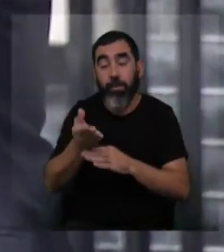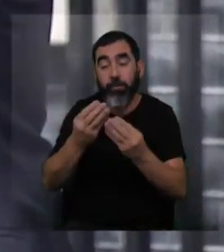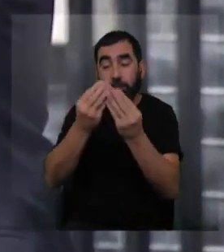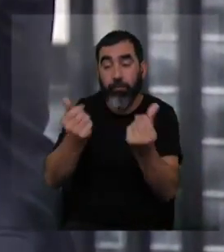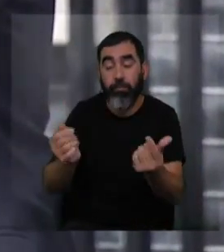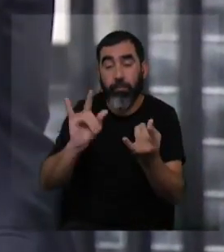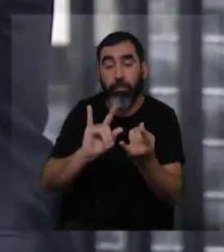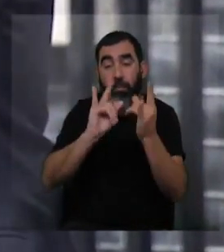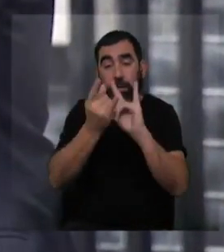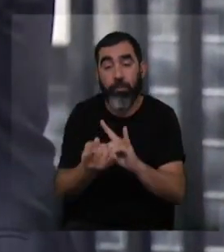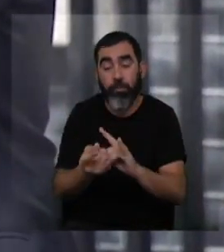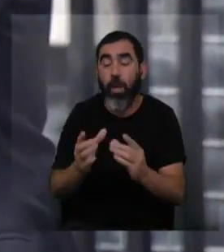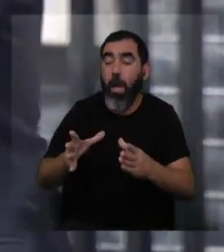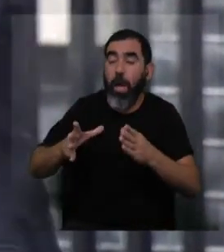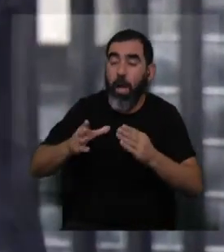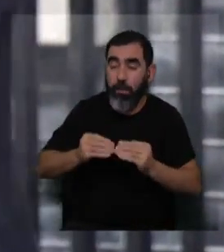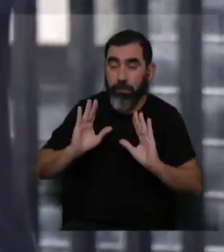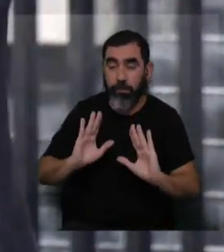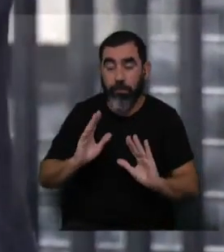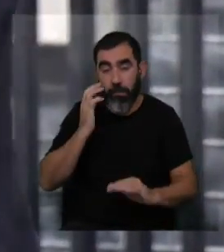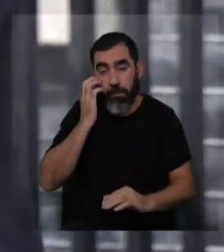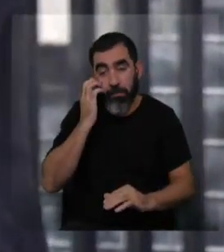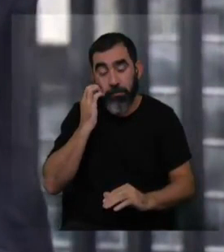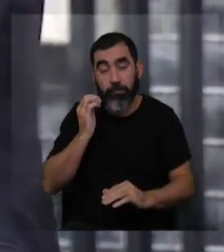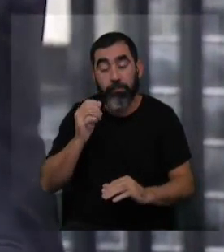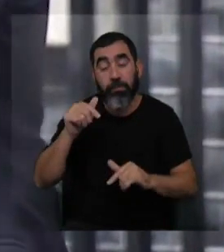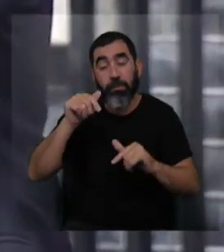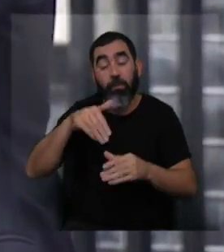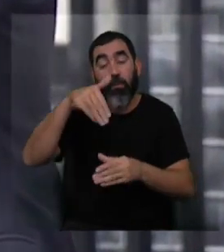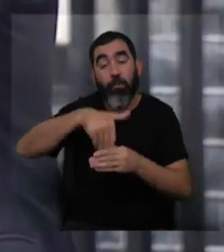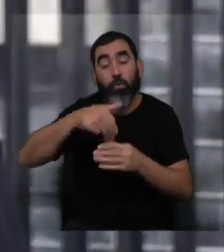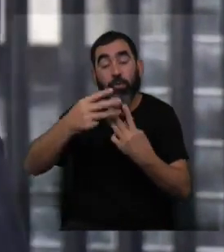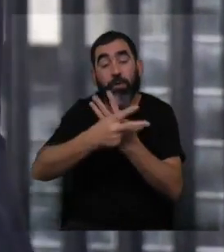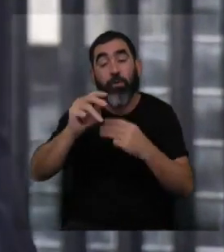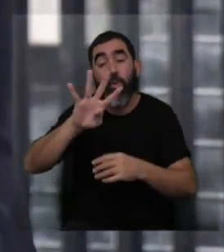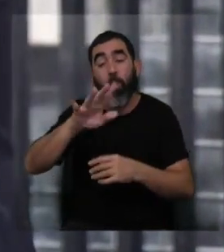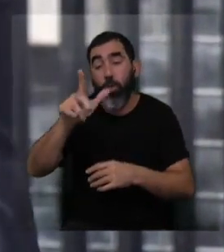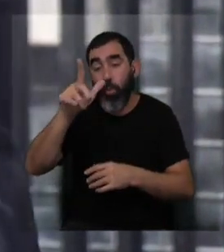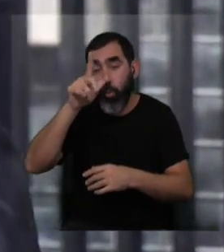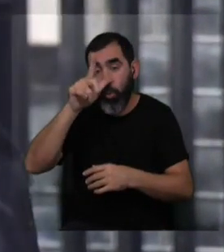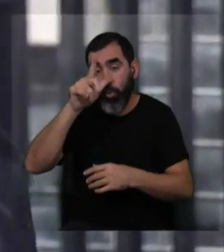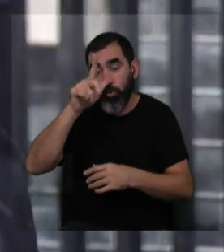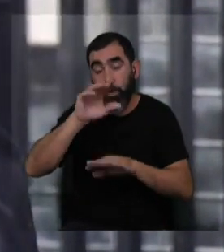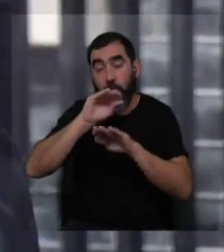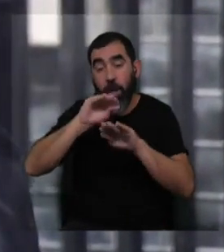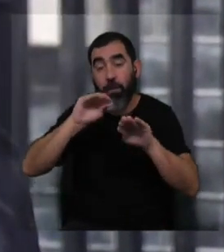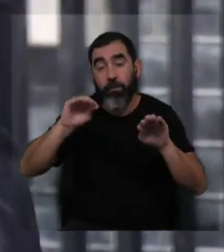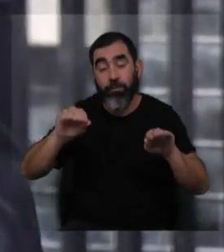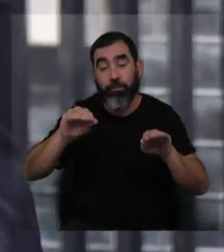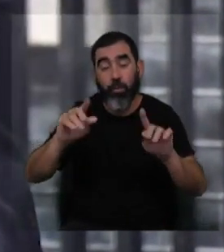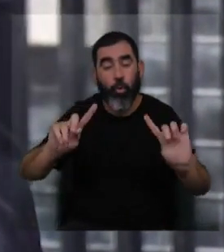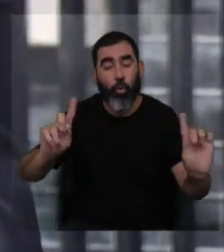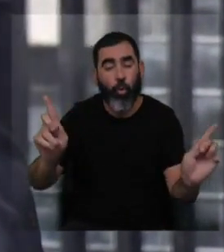del Parlamento y ha accedido a esta petición, por lo que celebraremos elecciones generales el 4 de julio, anunció Sunak durante una